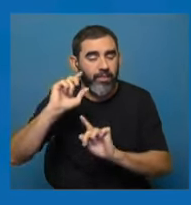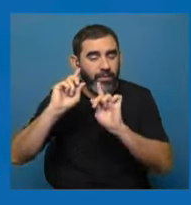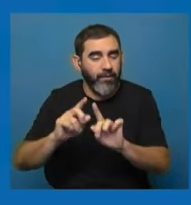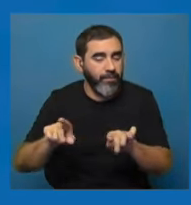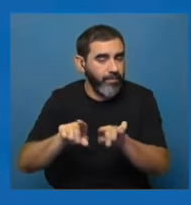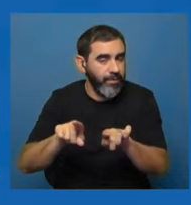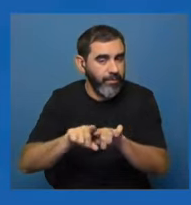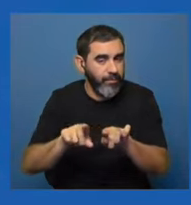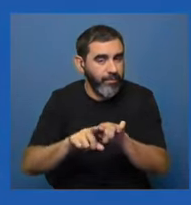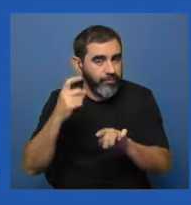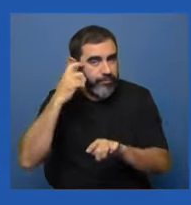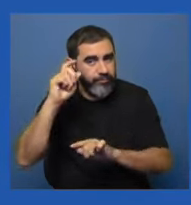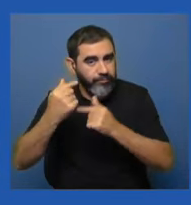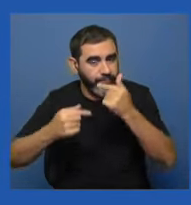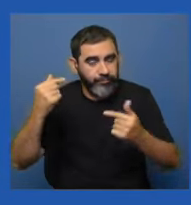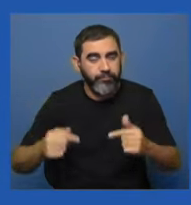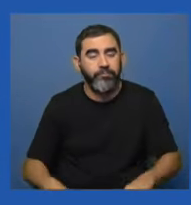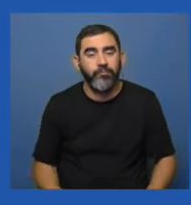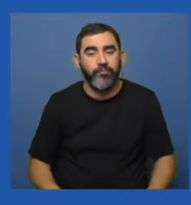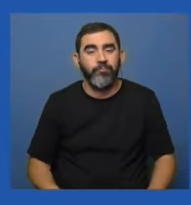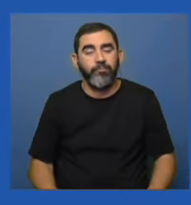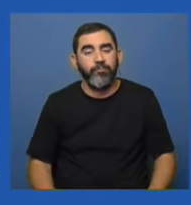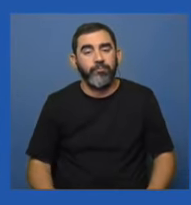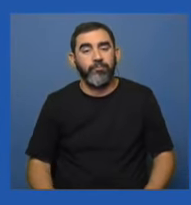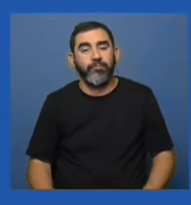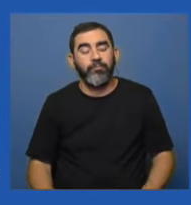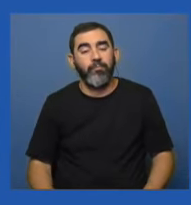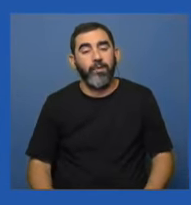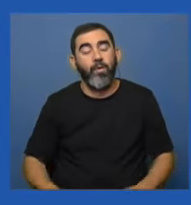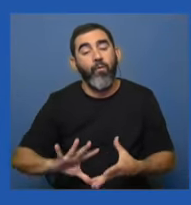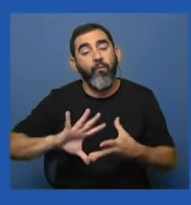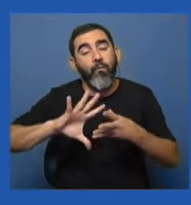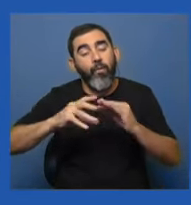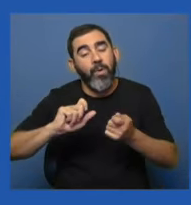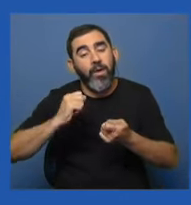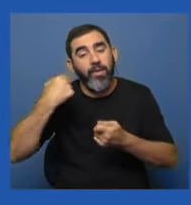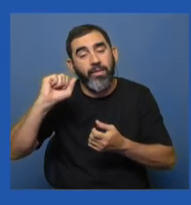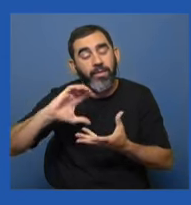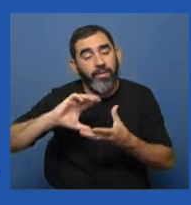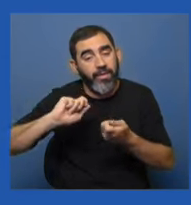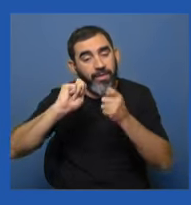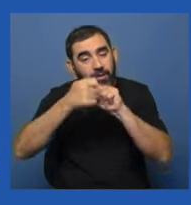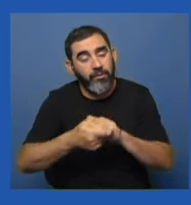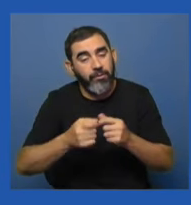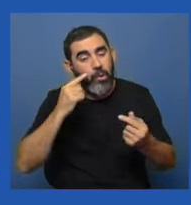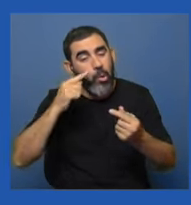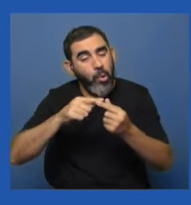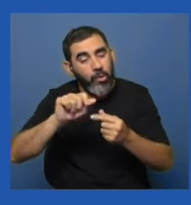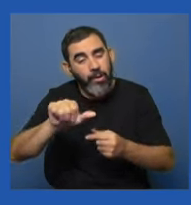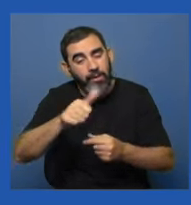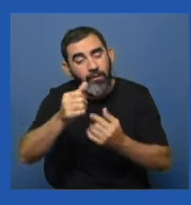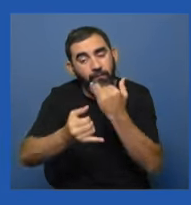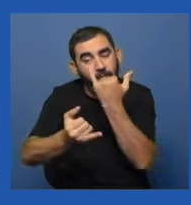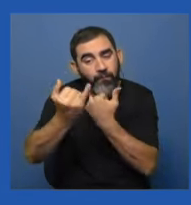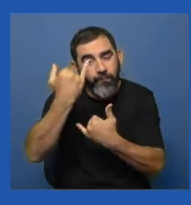hacia hacia todo lo que son los los delitos digitales la modalidad del delito cambió y lo que justamente buscan es obtener